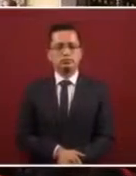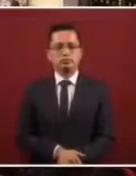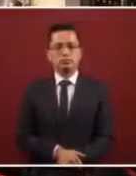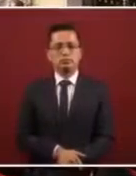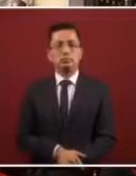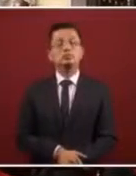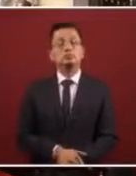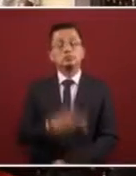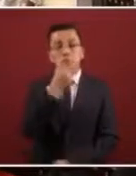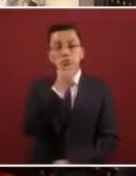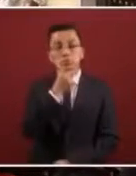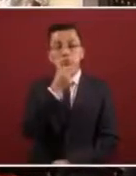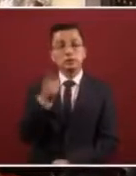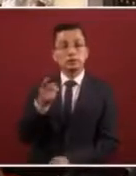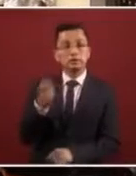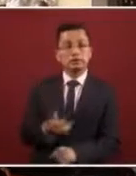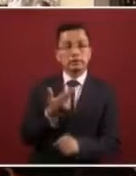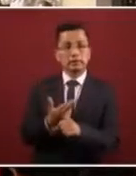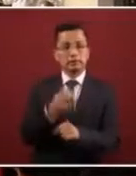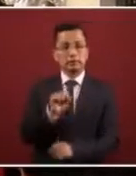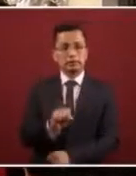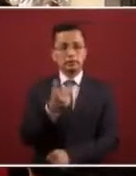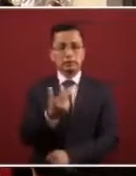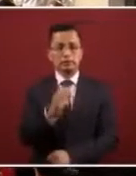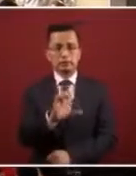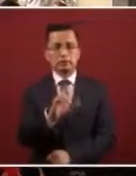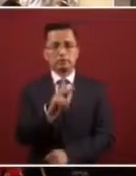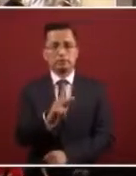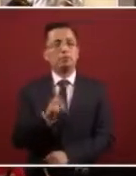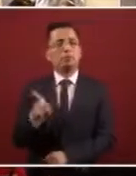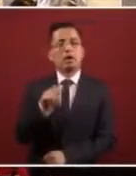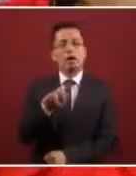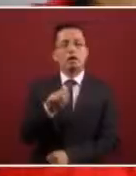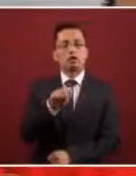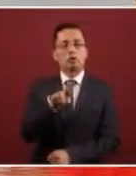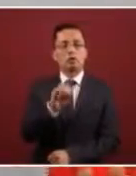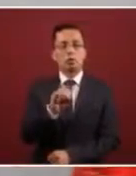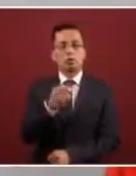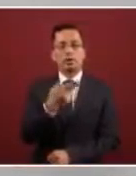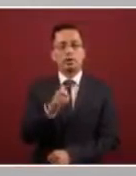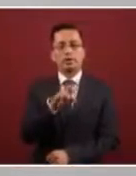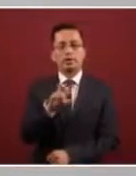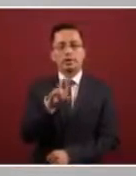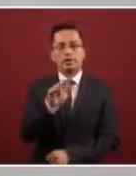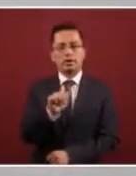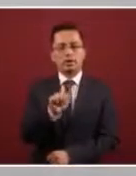El secretario de Hacienda y Crédito Público, Arturo Herrera Gutiérrez.